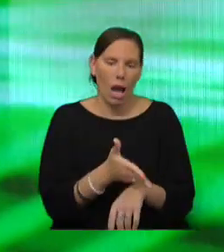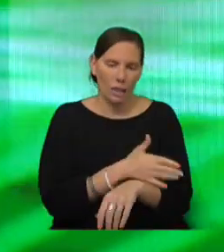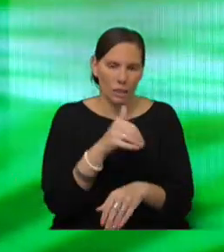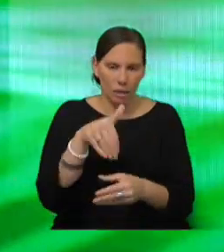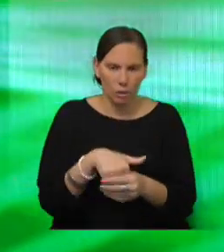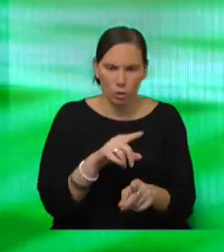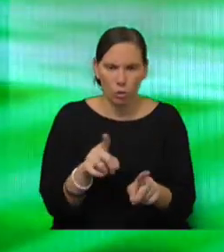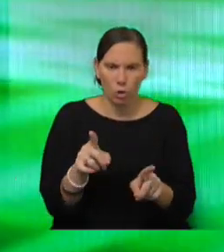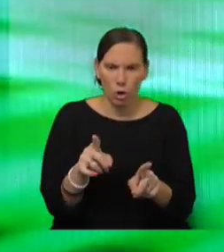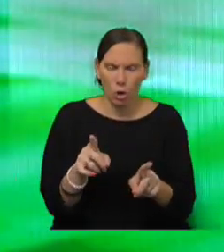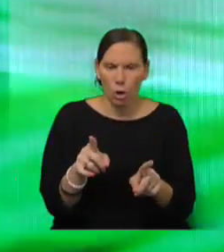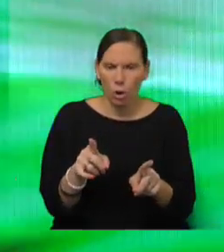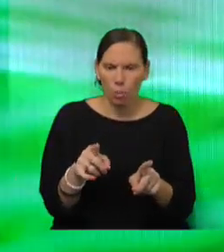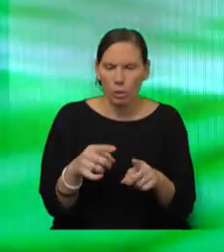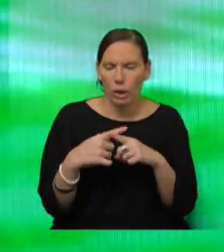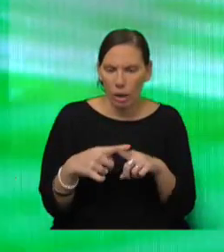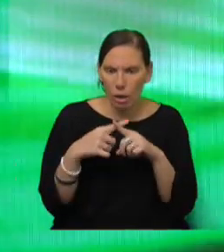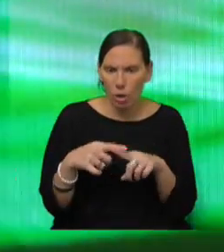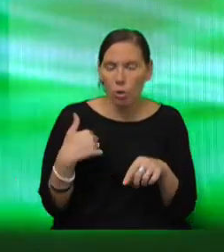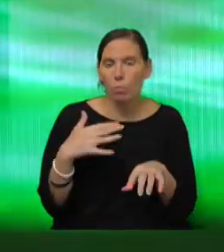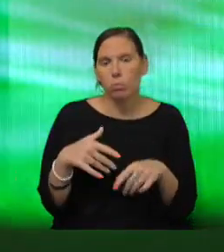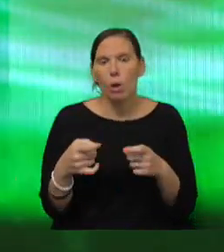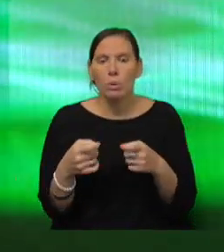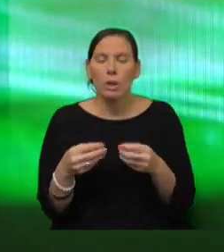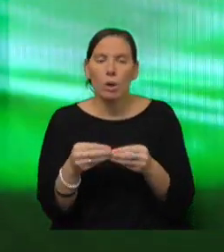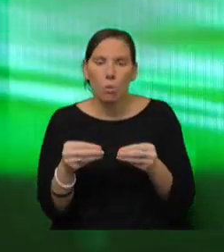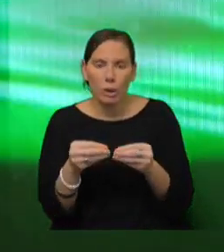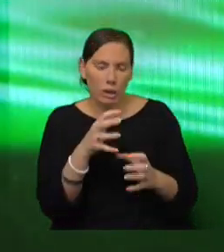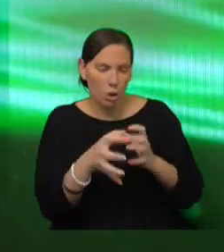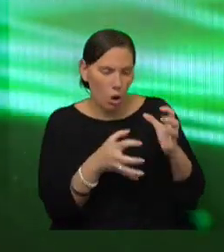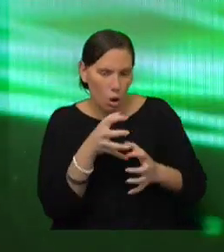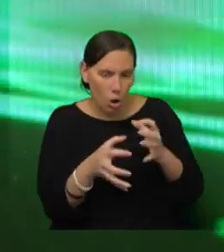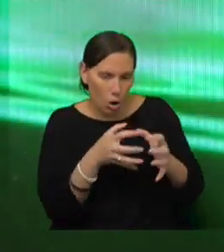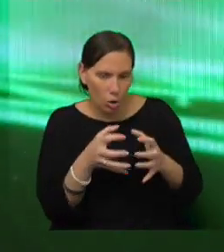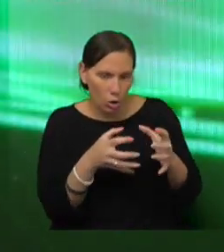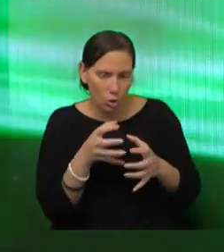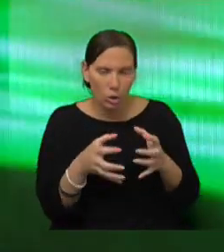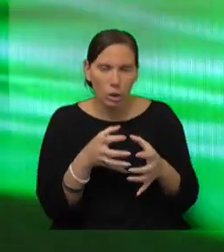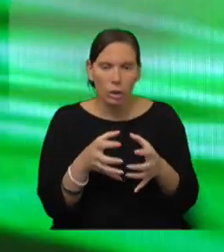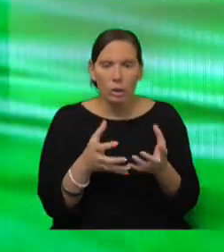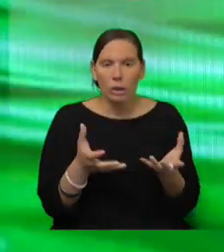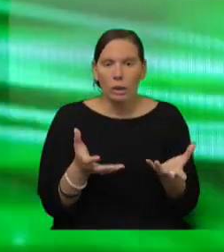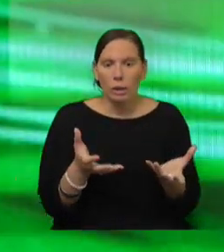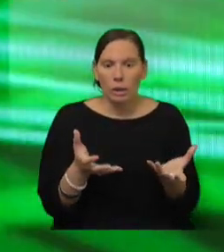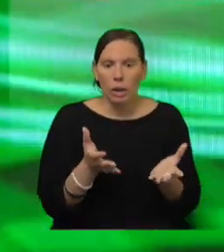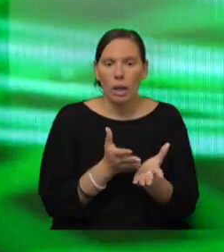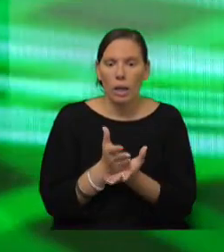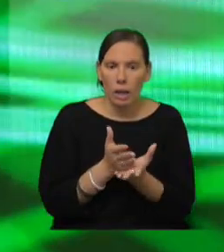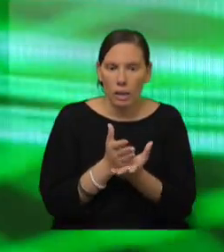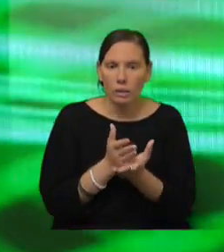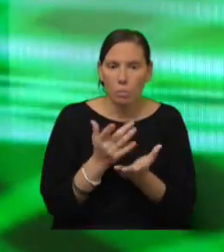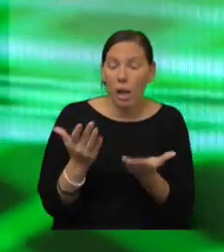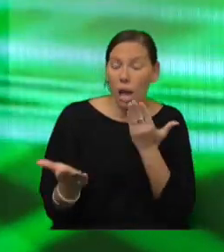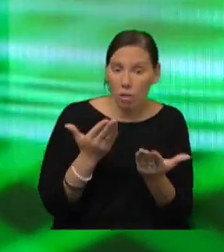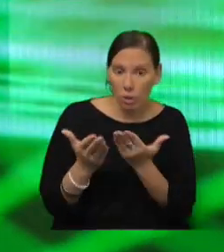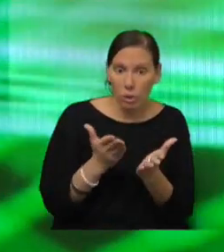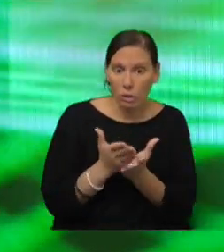estoy para debatir con mis socios de la coalición Este creo que hoy la verdad que digo siempre está en constante evaluación esto